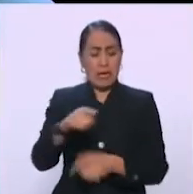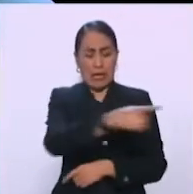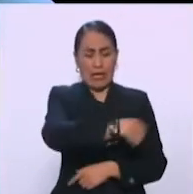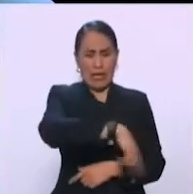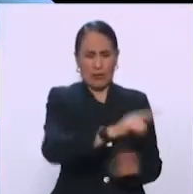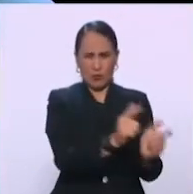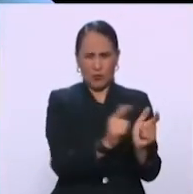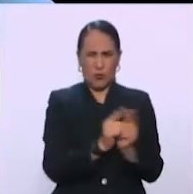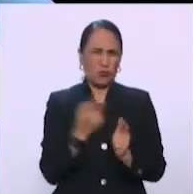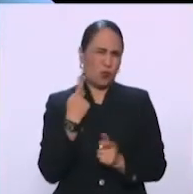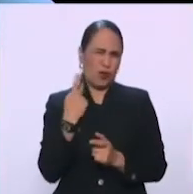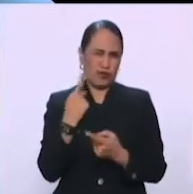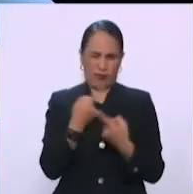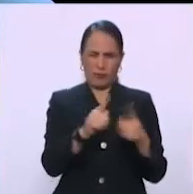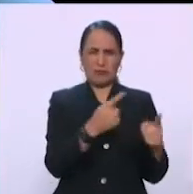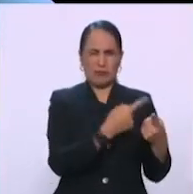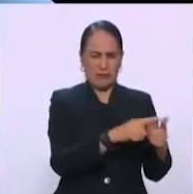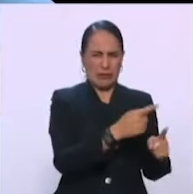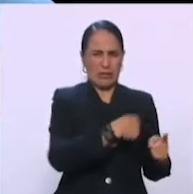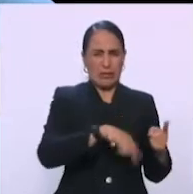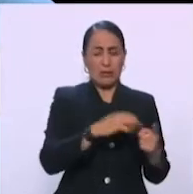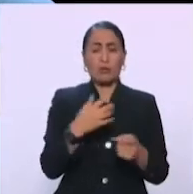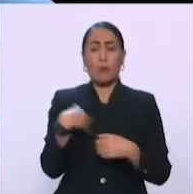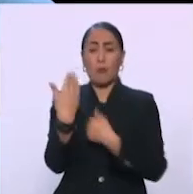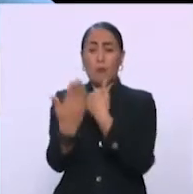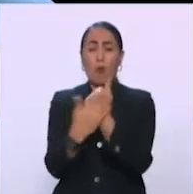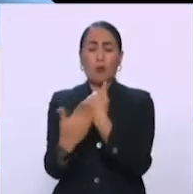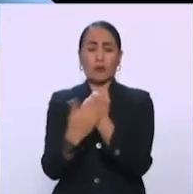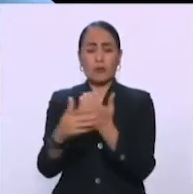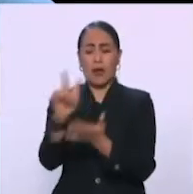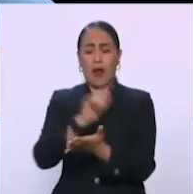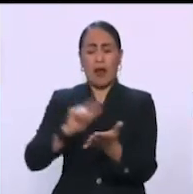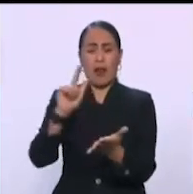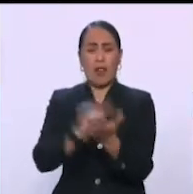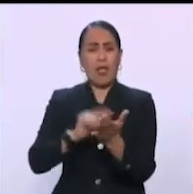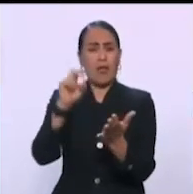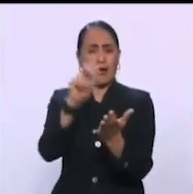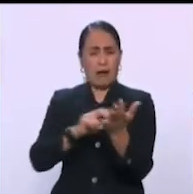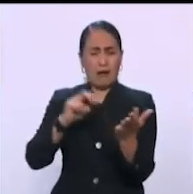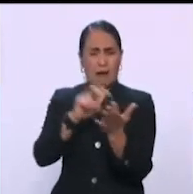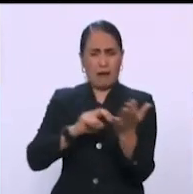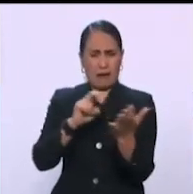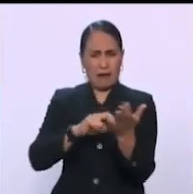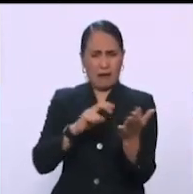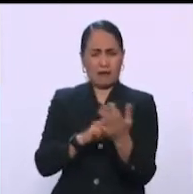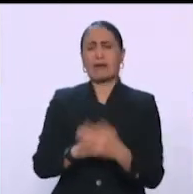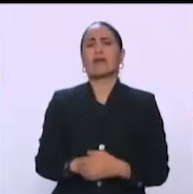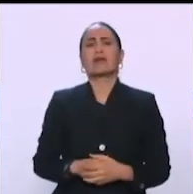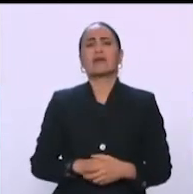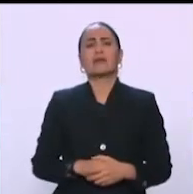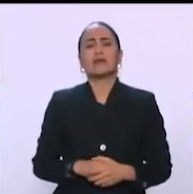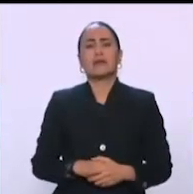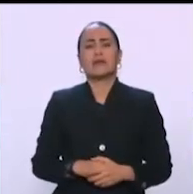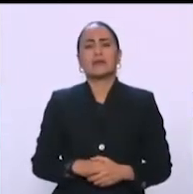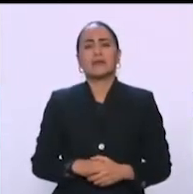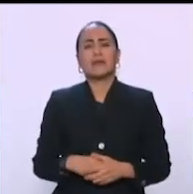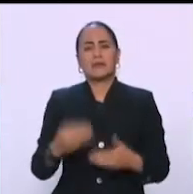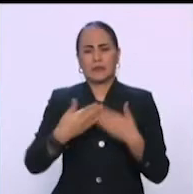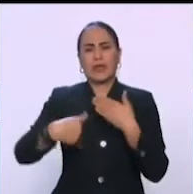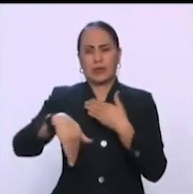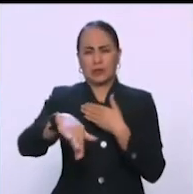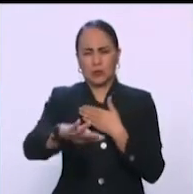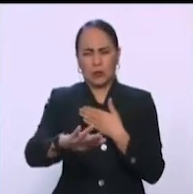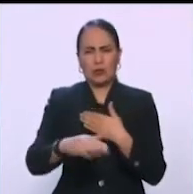lleven a cabo las reformas que vienen en la segunda mitad del sexenio del presidente López